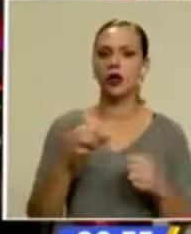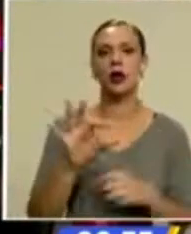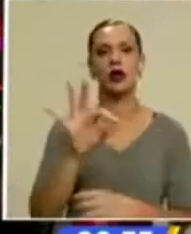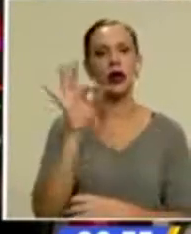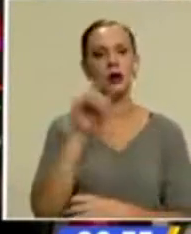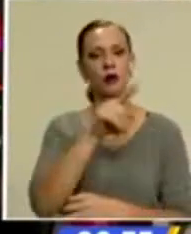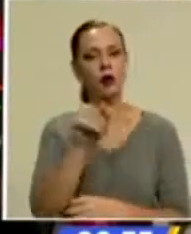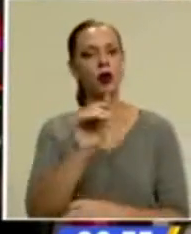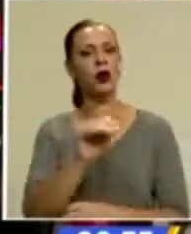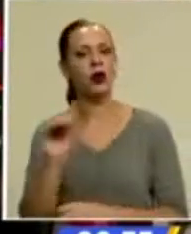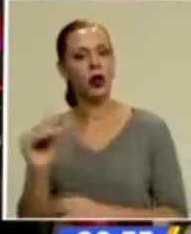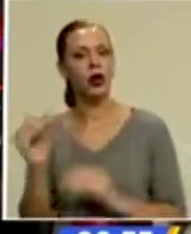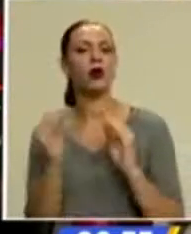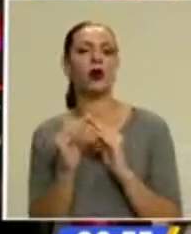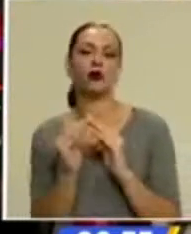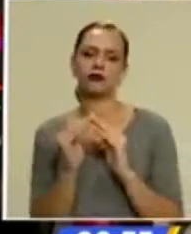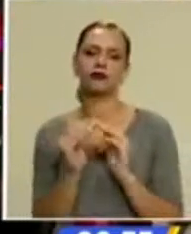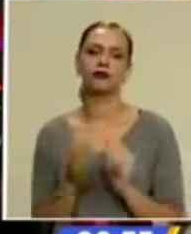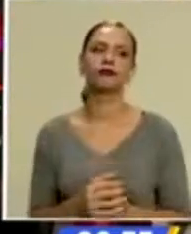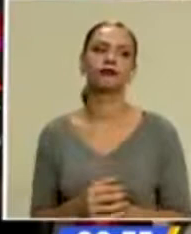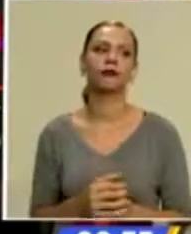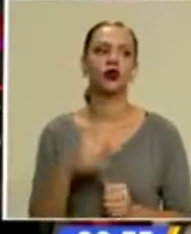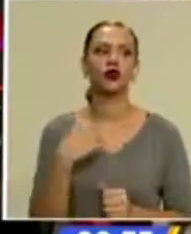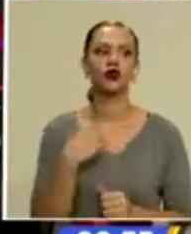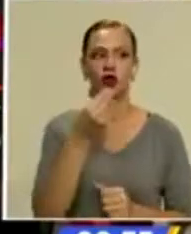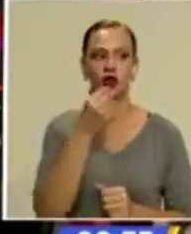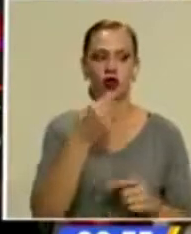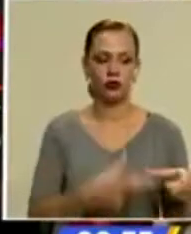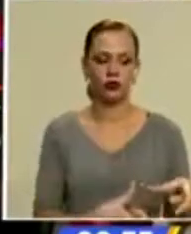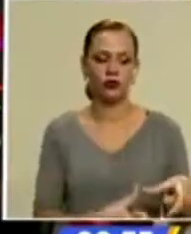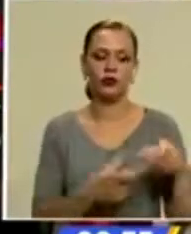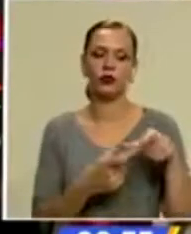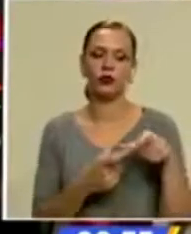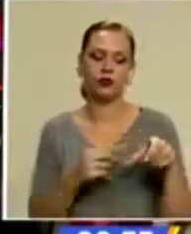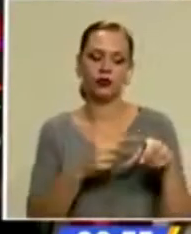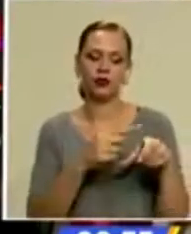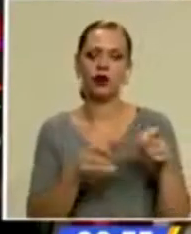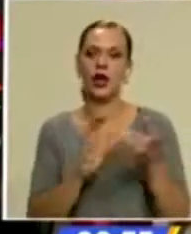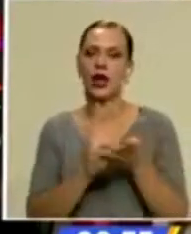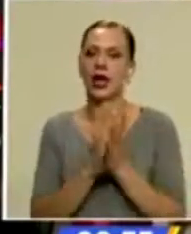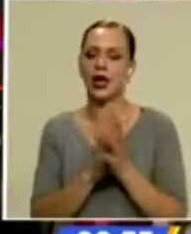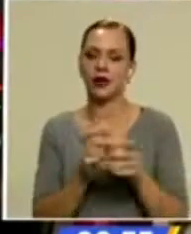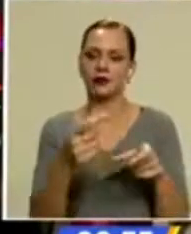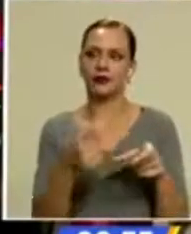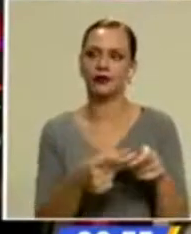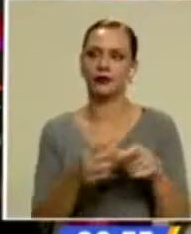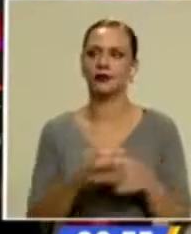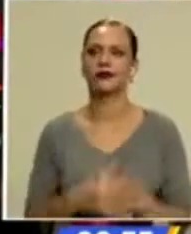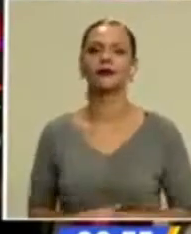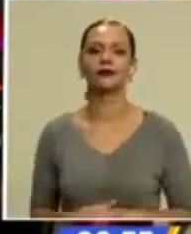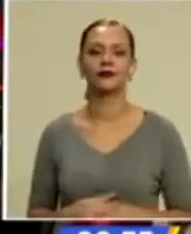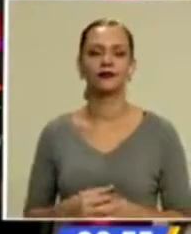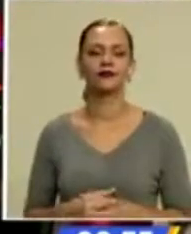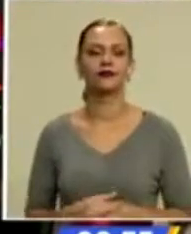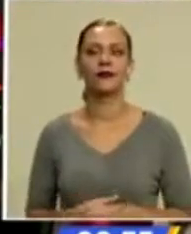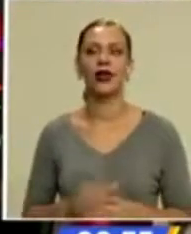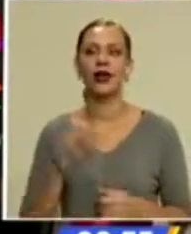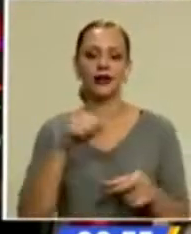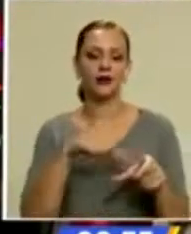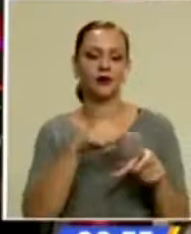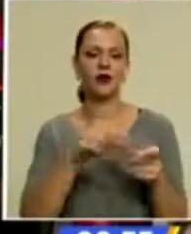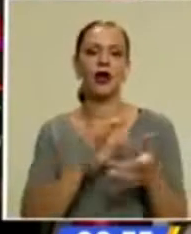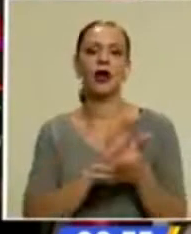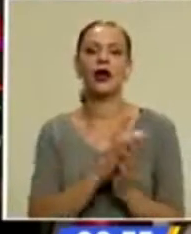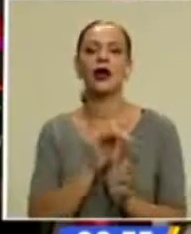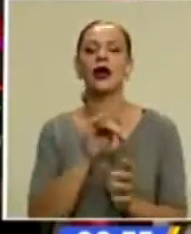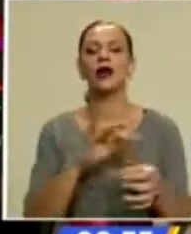los niños y las niñas en casa. Yo me voy a comer esta tostada que tiene un cuadrito de queso ahí, en el centro. Ese cuadrito de queso